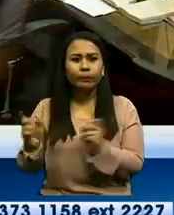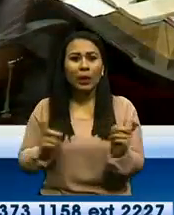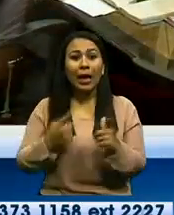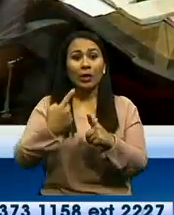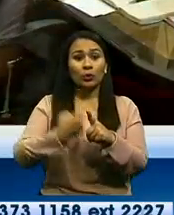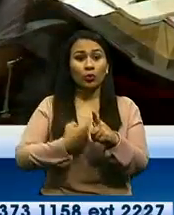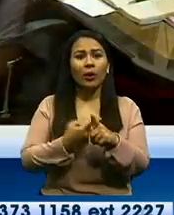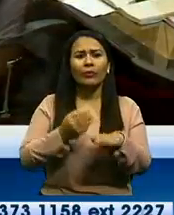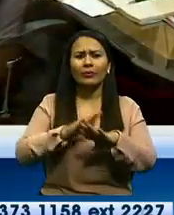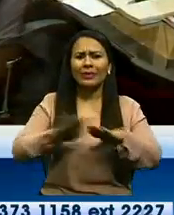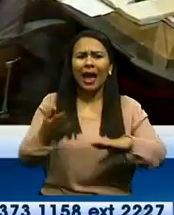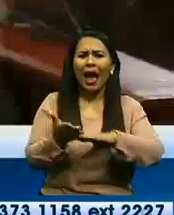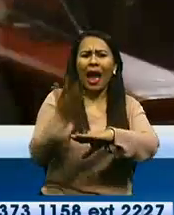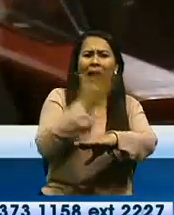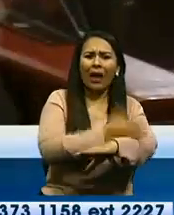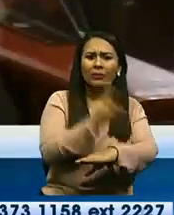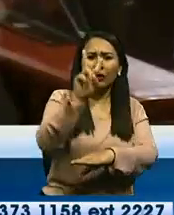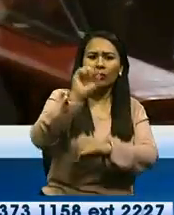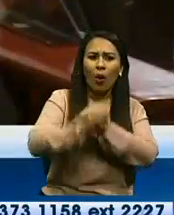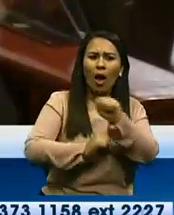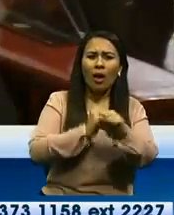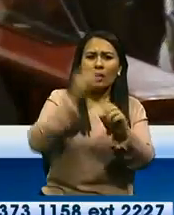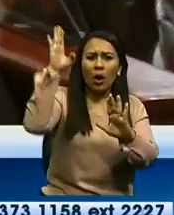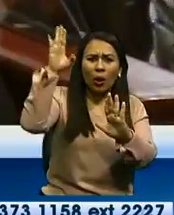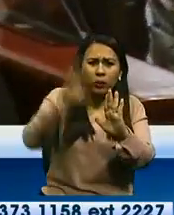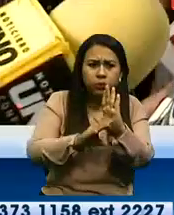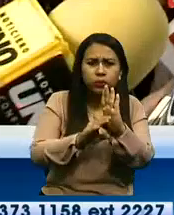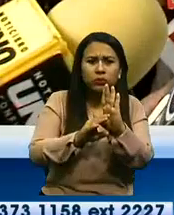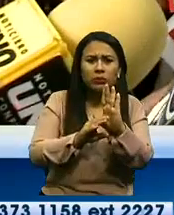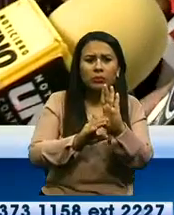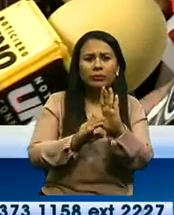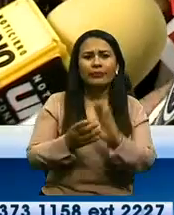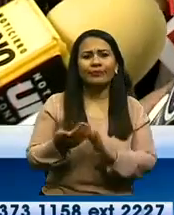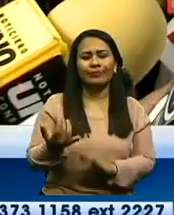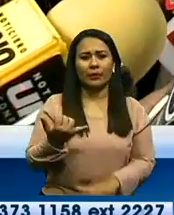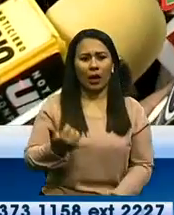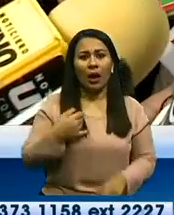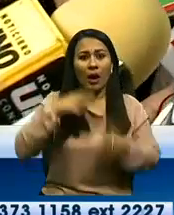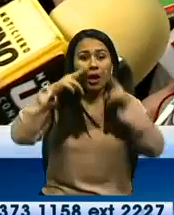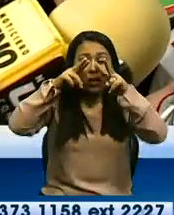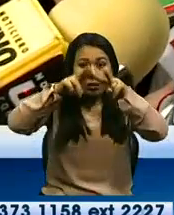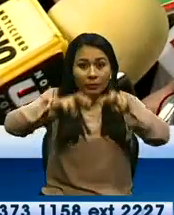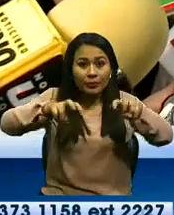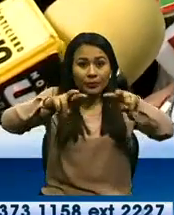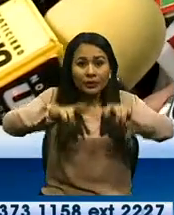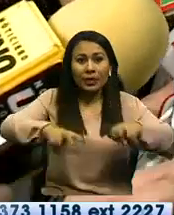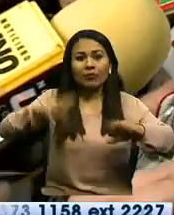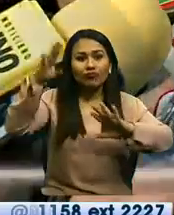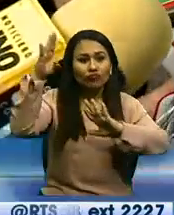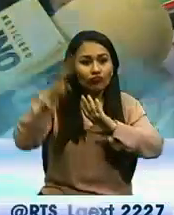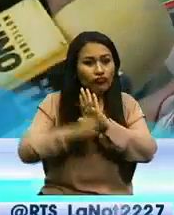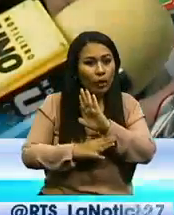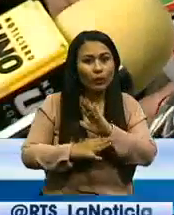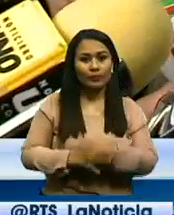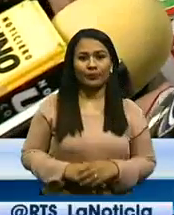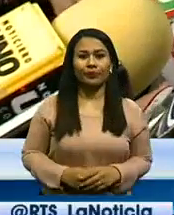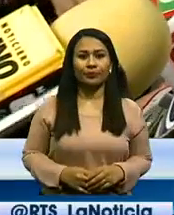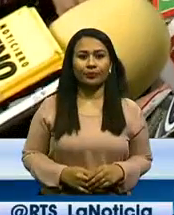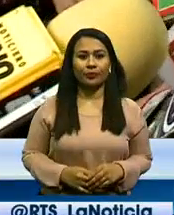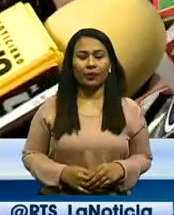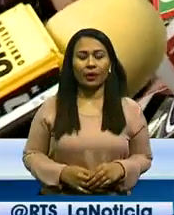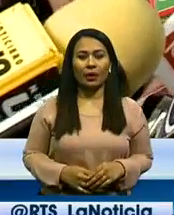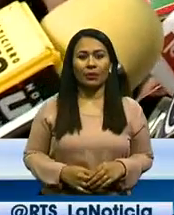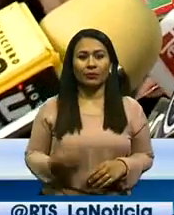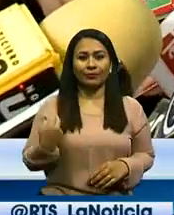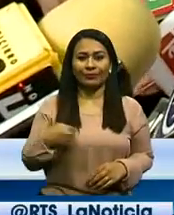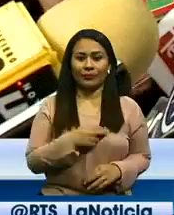fue mermado hace 2 años con una considerable reducción. Tiene que ser un análisis integral, ahí no es que se recibe el